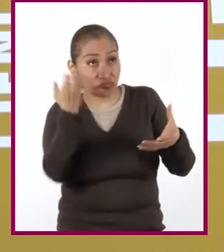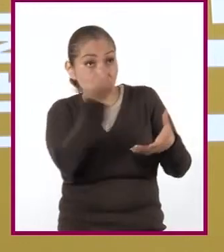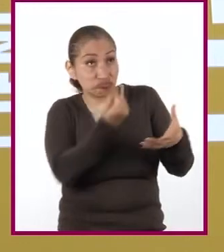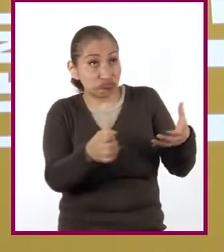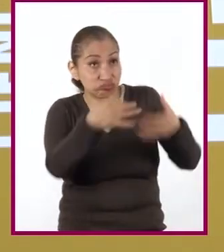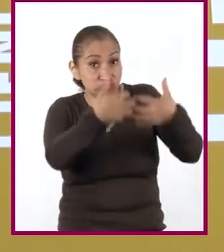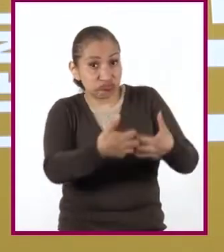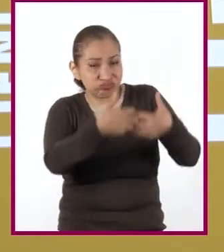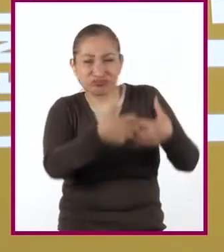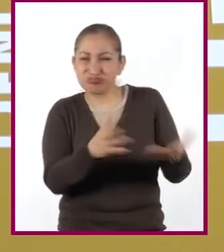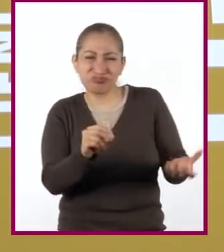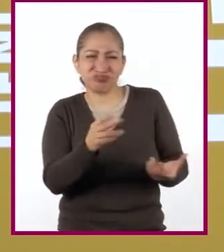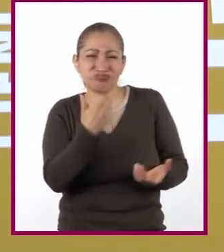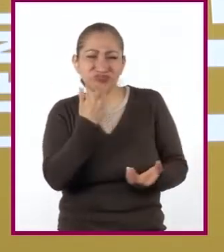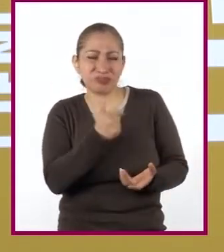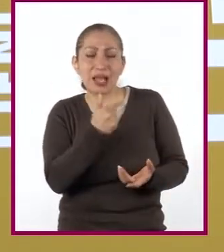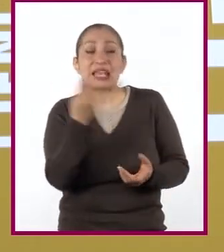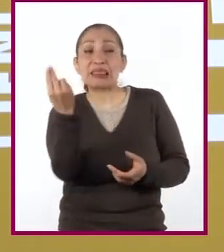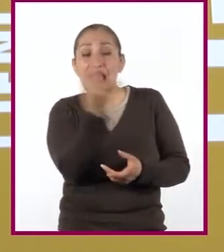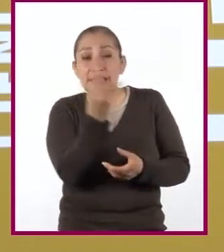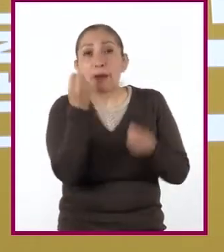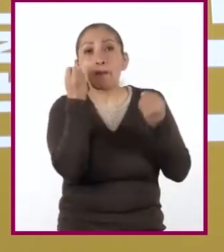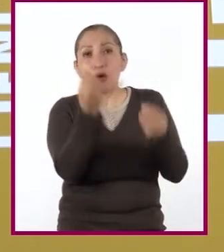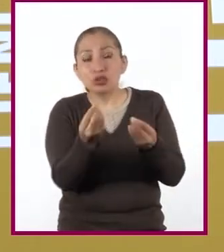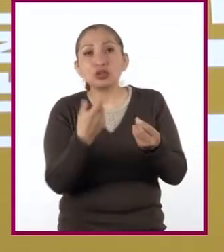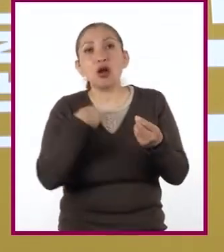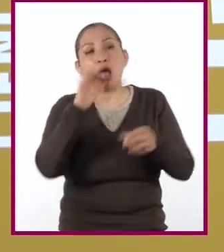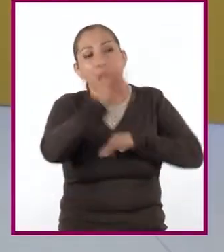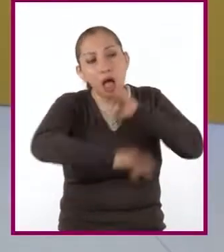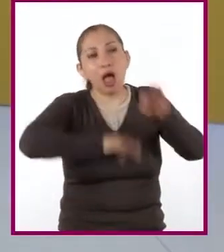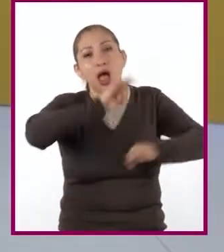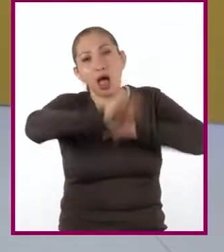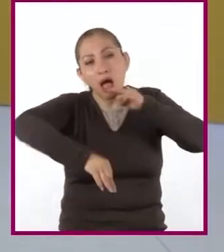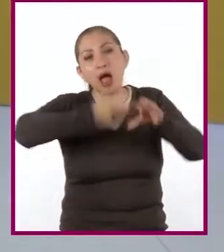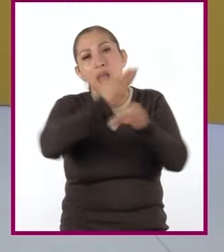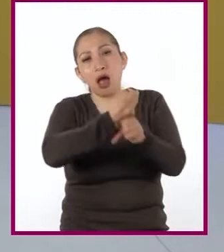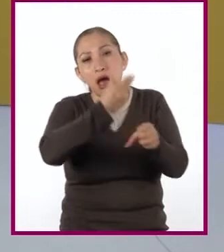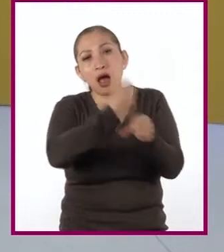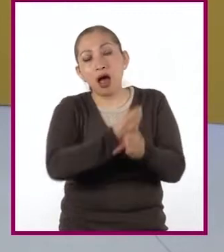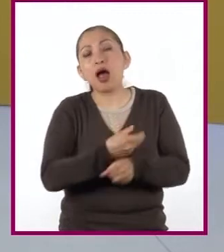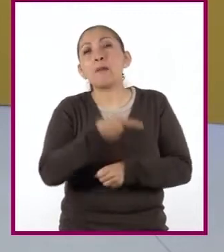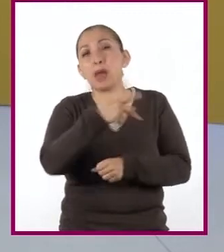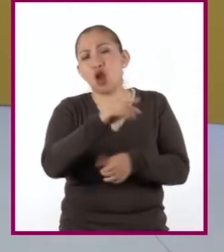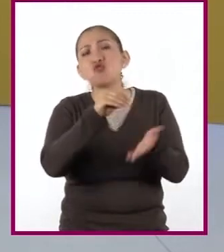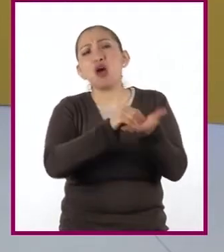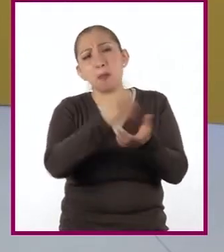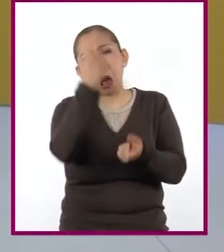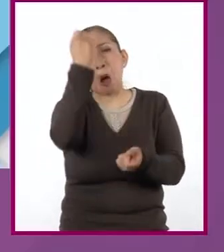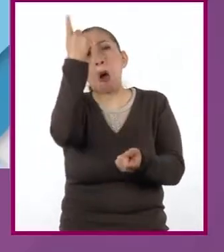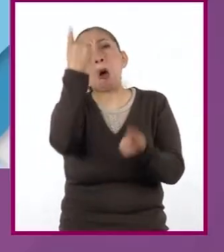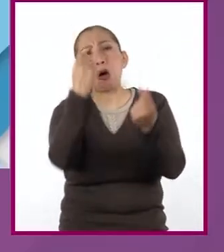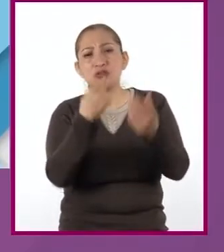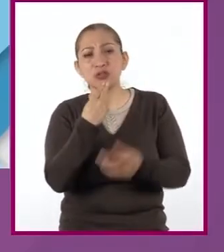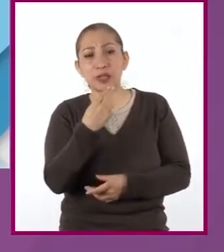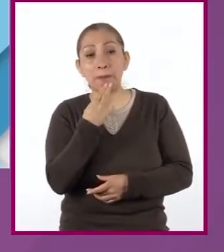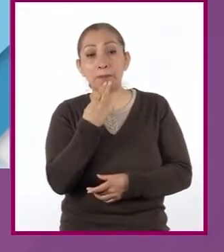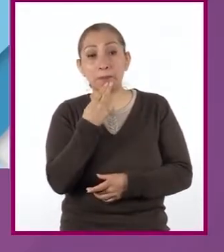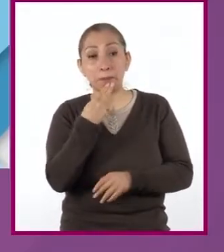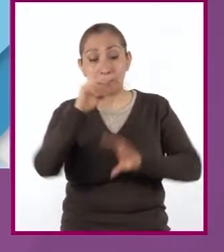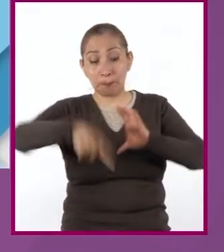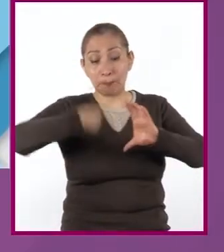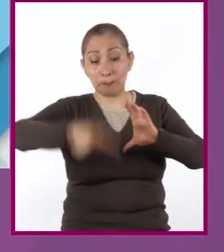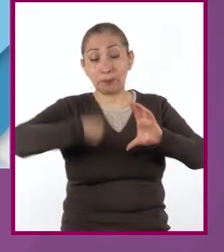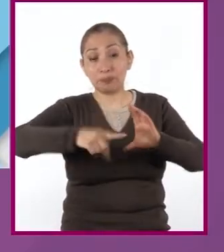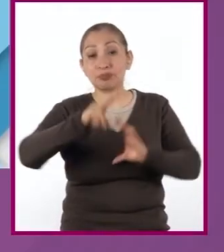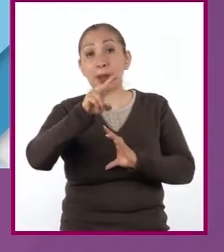eficientes, además de que requerían mucho mantenimiento, pero aún se siguen usando. Las turbinas de